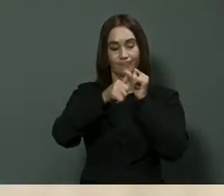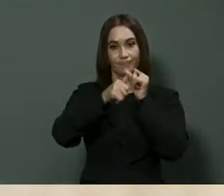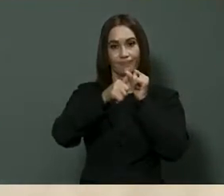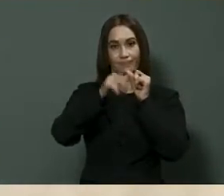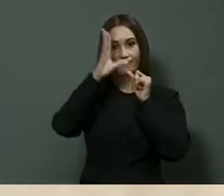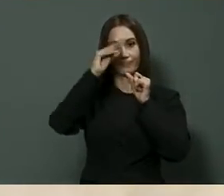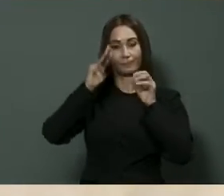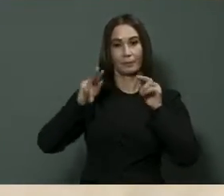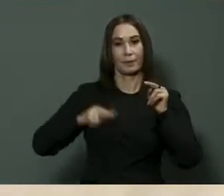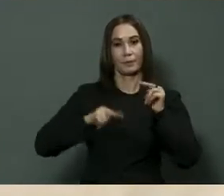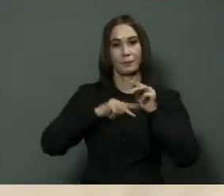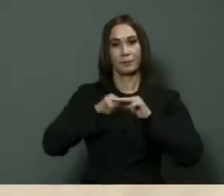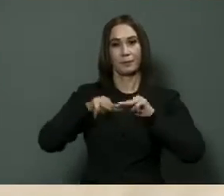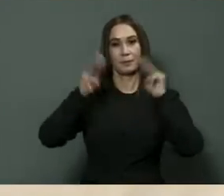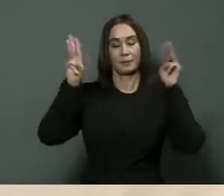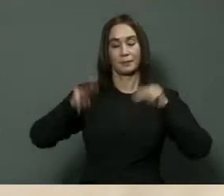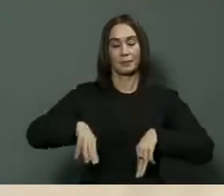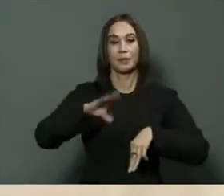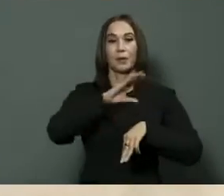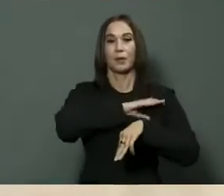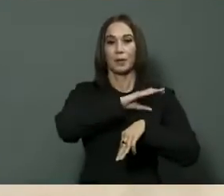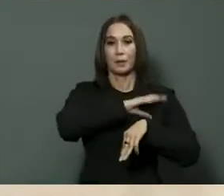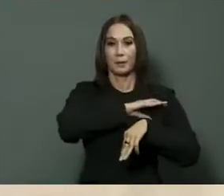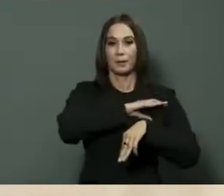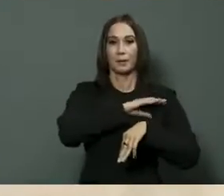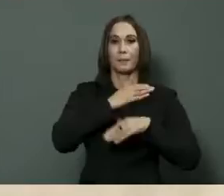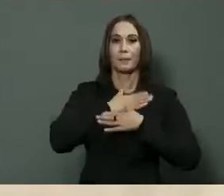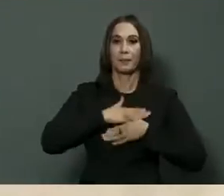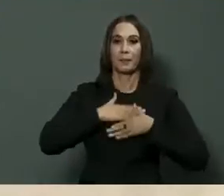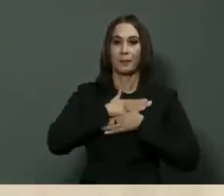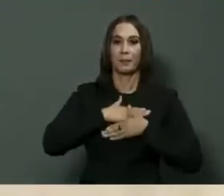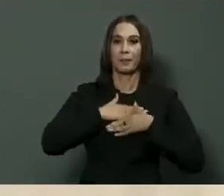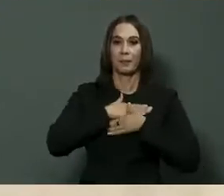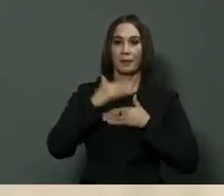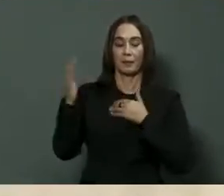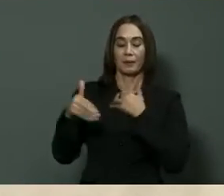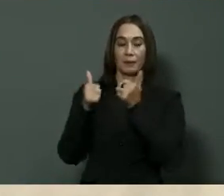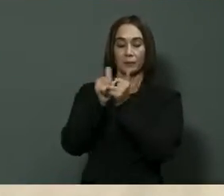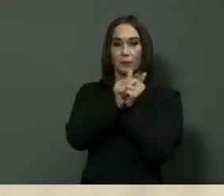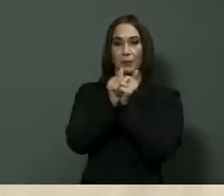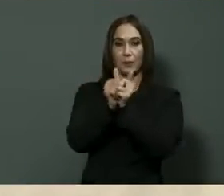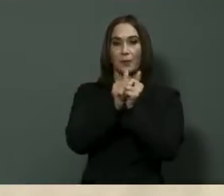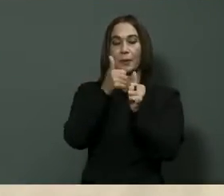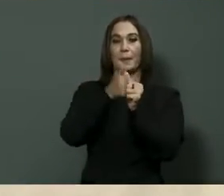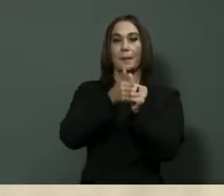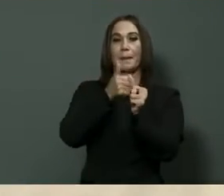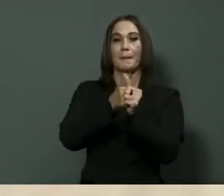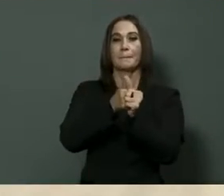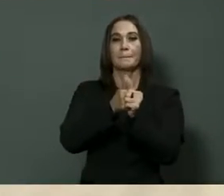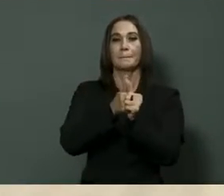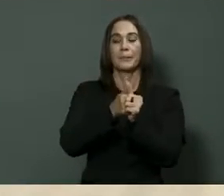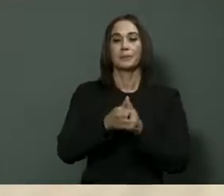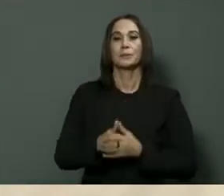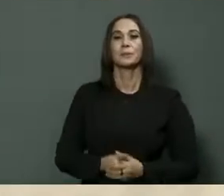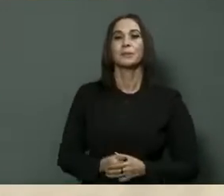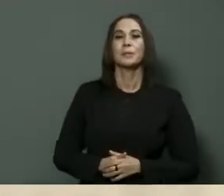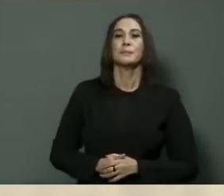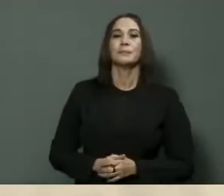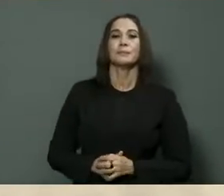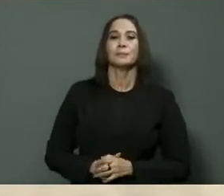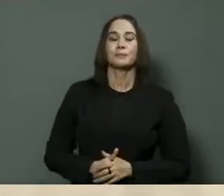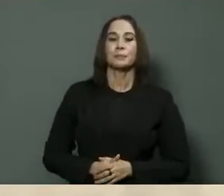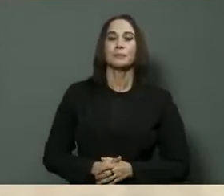Señores viceministros, viceministras de Interior y Policía, por favor, acompañar a las autoridades